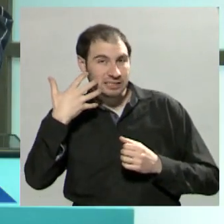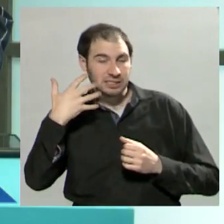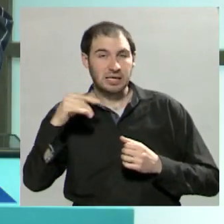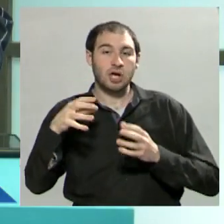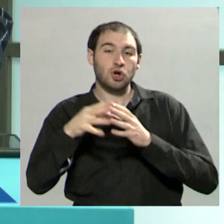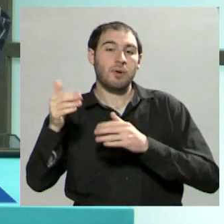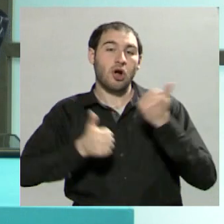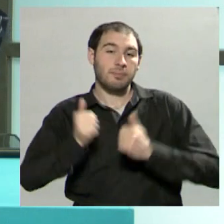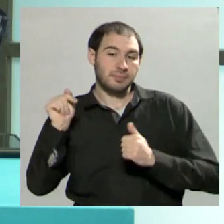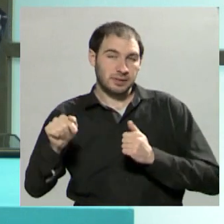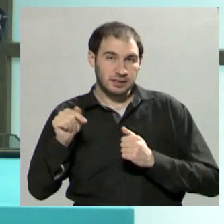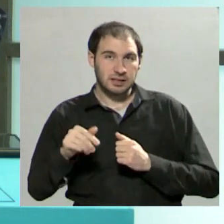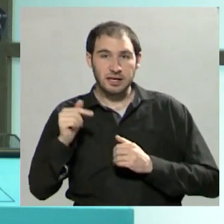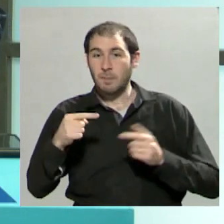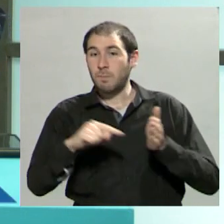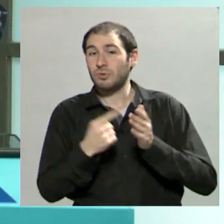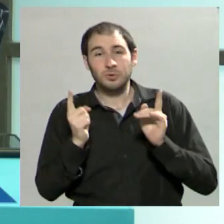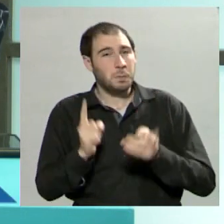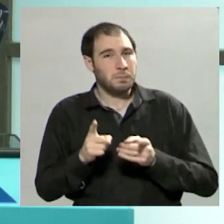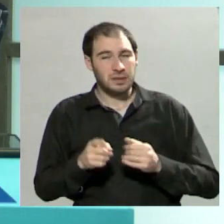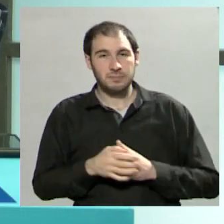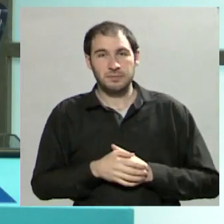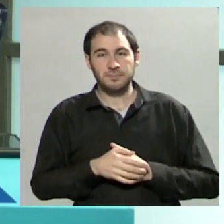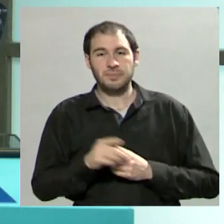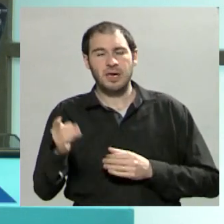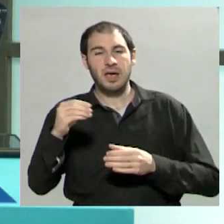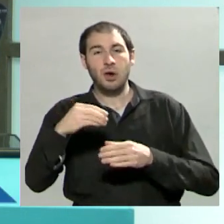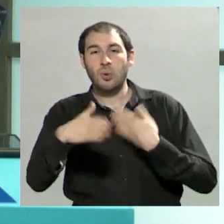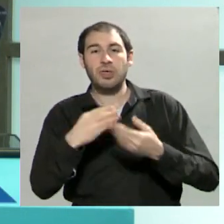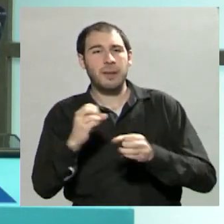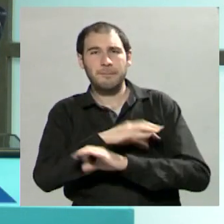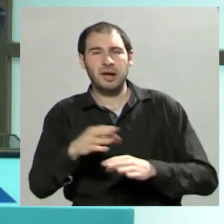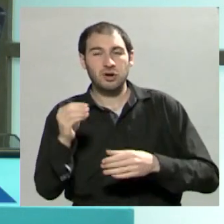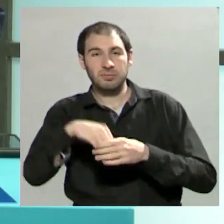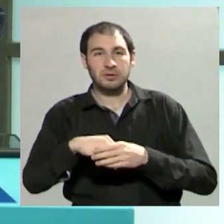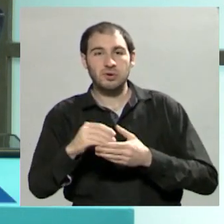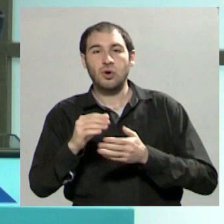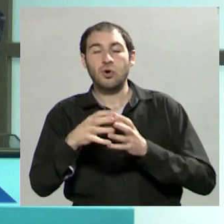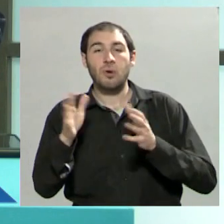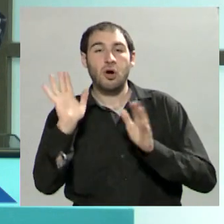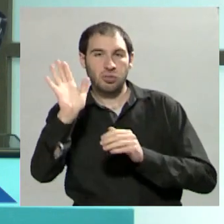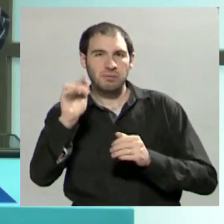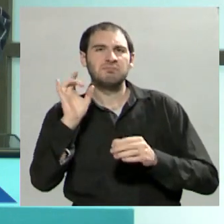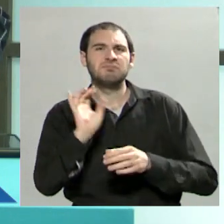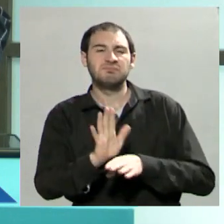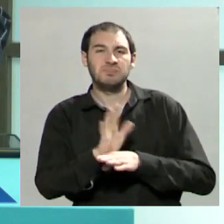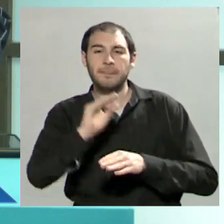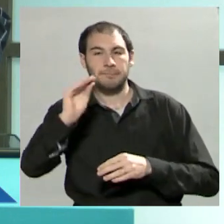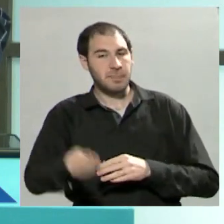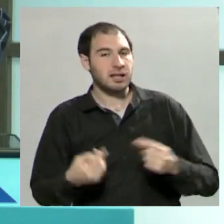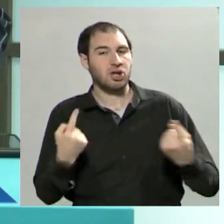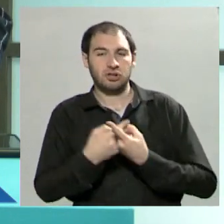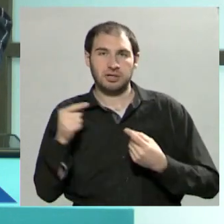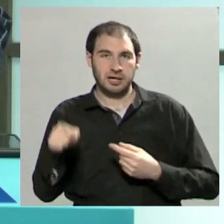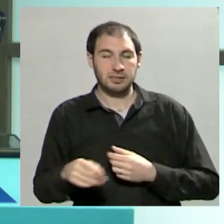las competidoras y que tenían la misma cantidad de puntos, incluyeron mal a una jugadora en su partido con Fundación Godoy Cruz, lo que significó derrota para